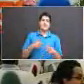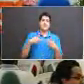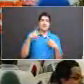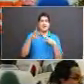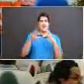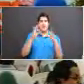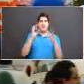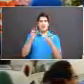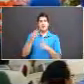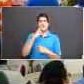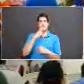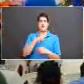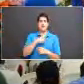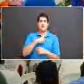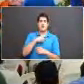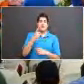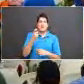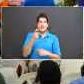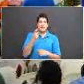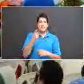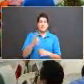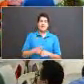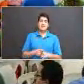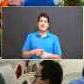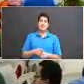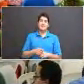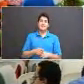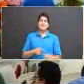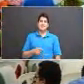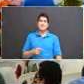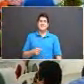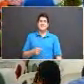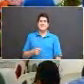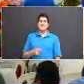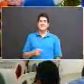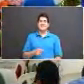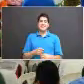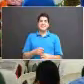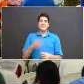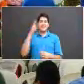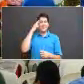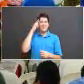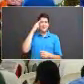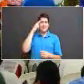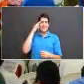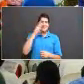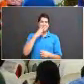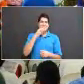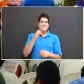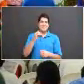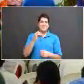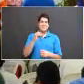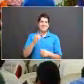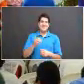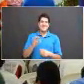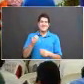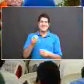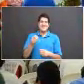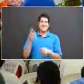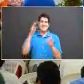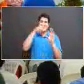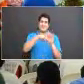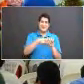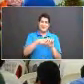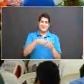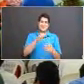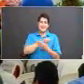hace falta. Y quiero recordarle a los hermanos que los que vayan a participar de